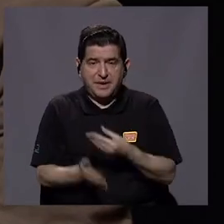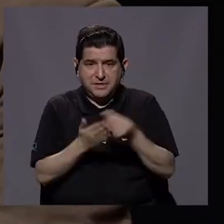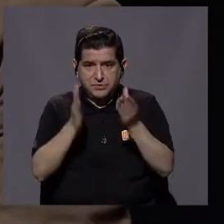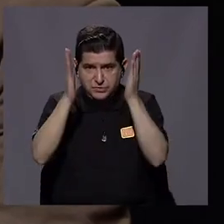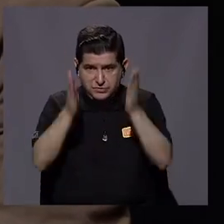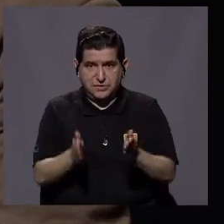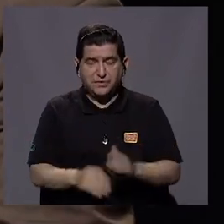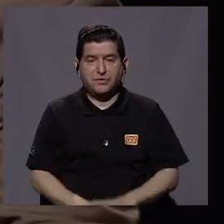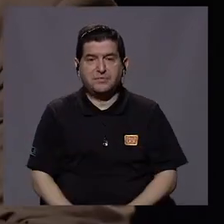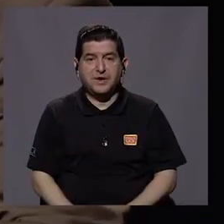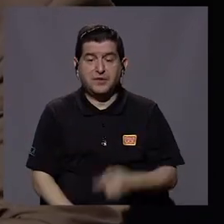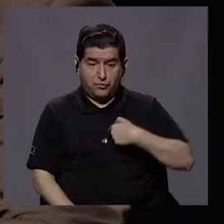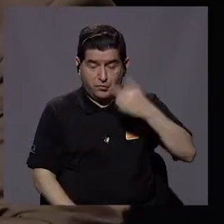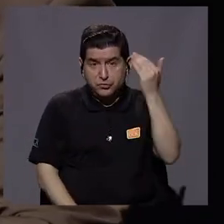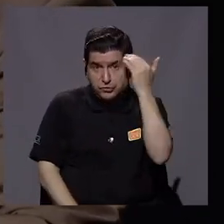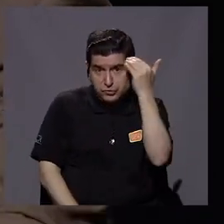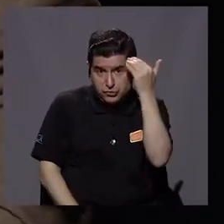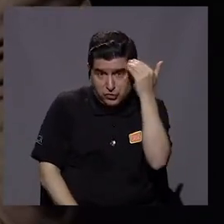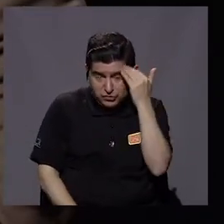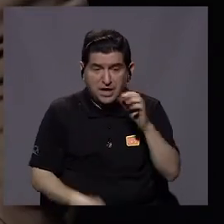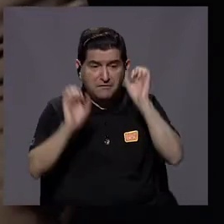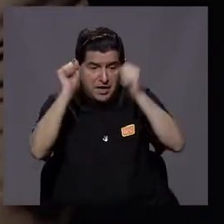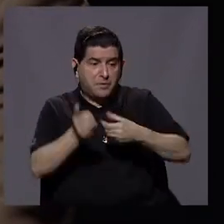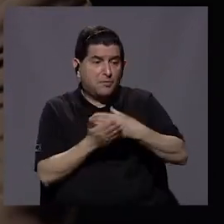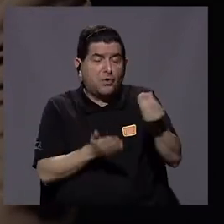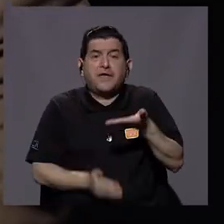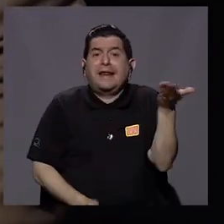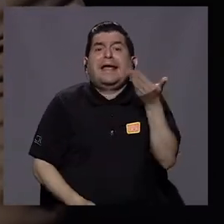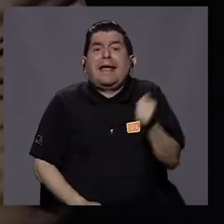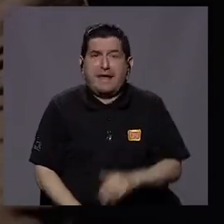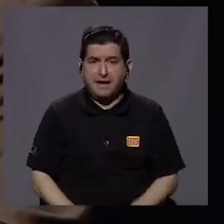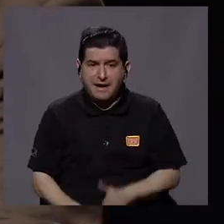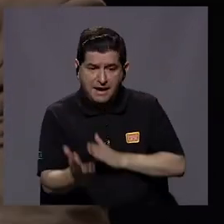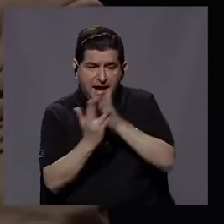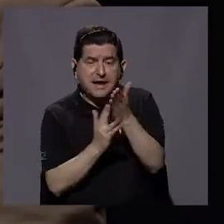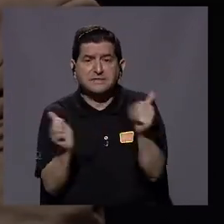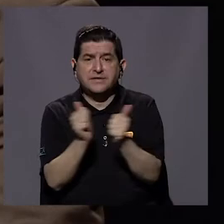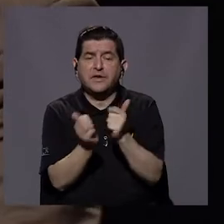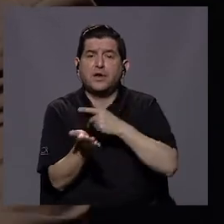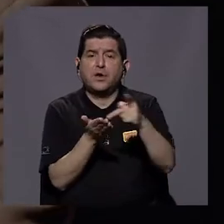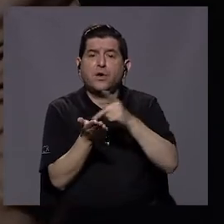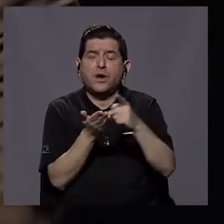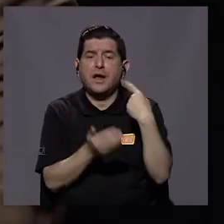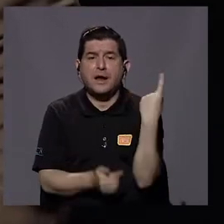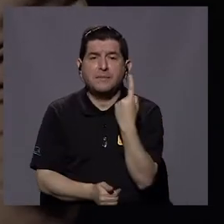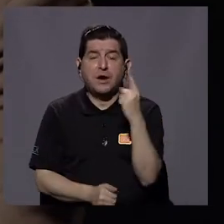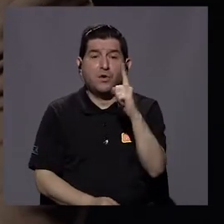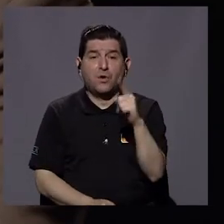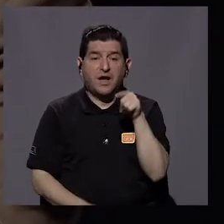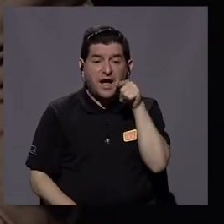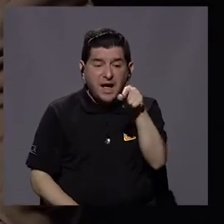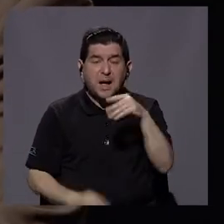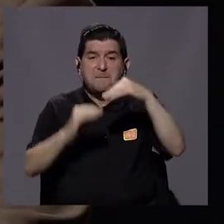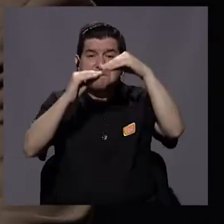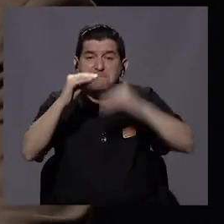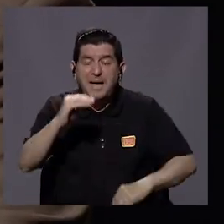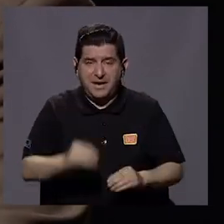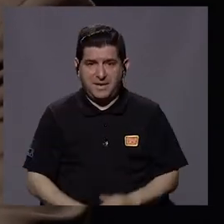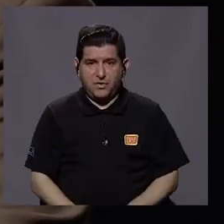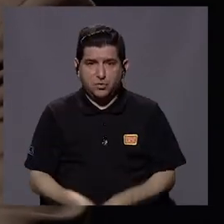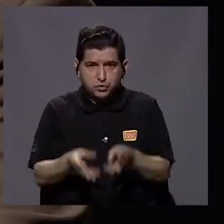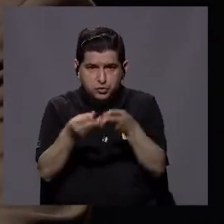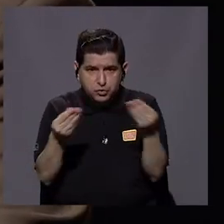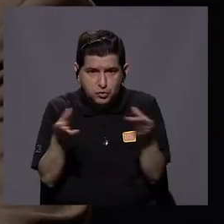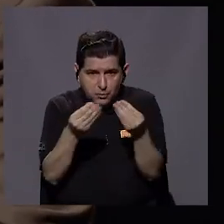la mano con esto, porque entonces yo tengo que saber qué es lo que puedo comprar, qué es lo que puedo accesar con ese salario único. Va a ser cada vez menos, porque esa canasta